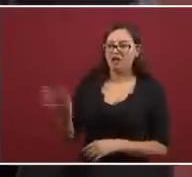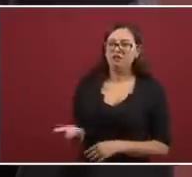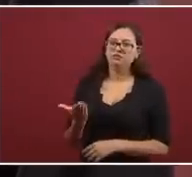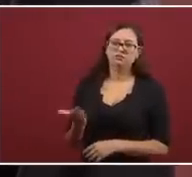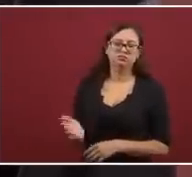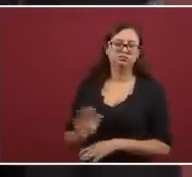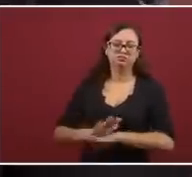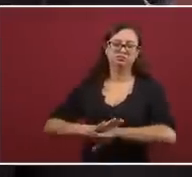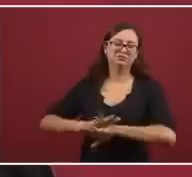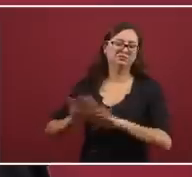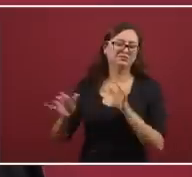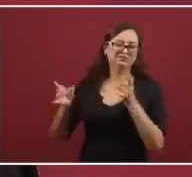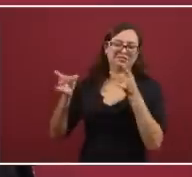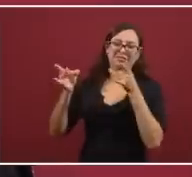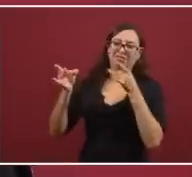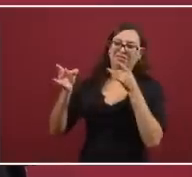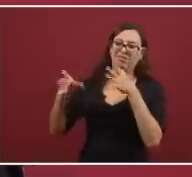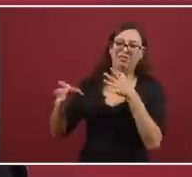que ya